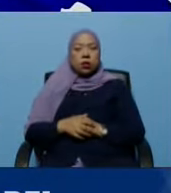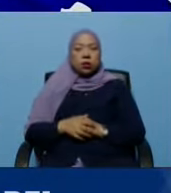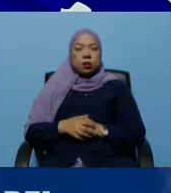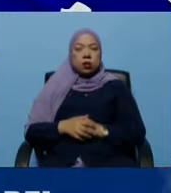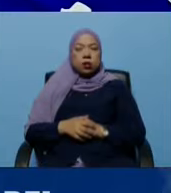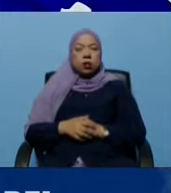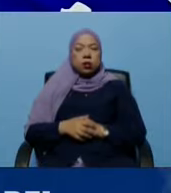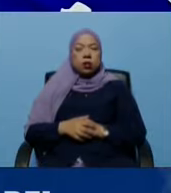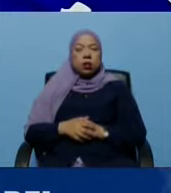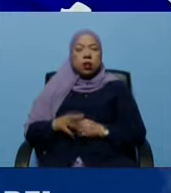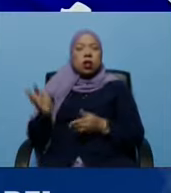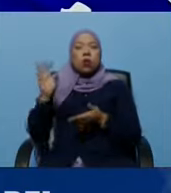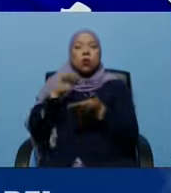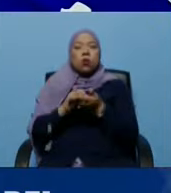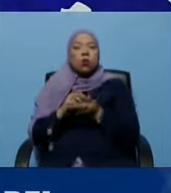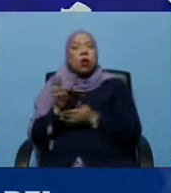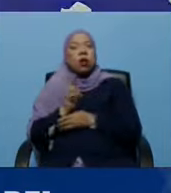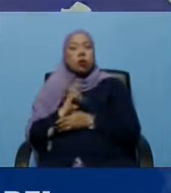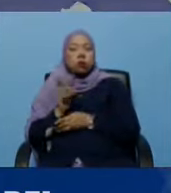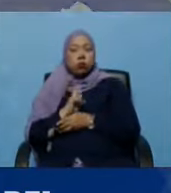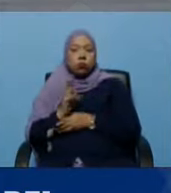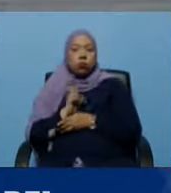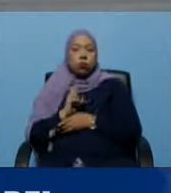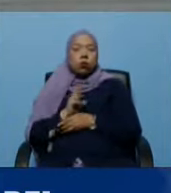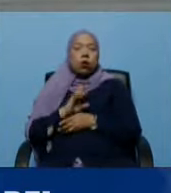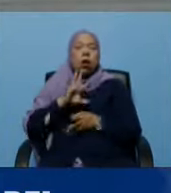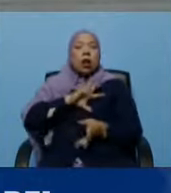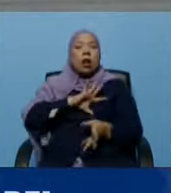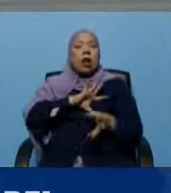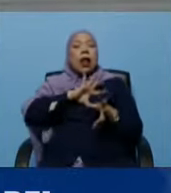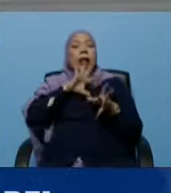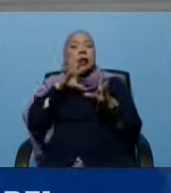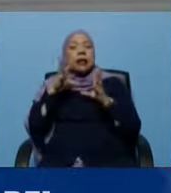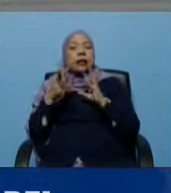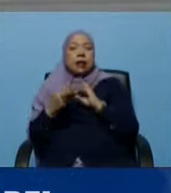Recuperando, recuperar, recuperar y transformando,